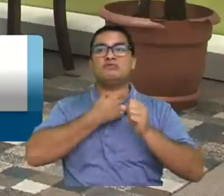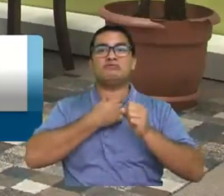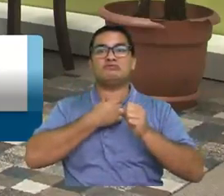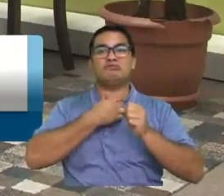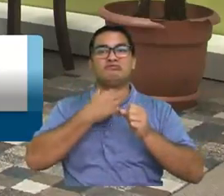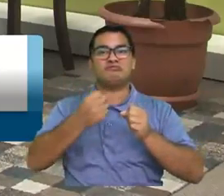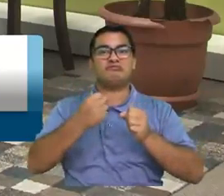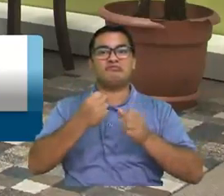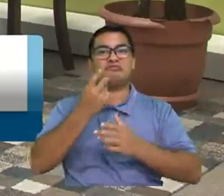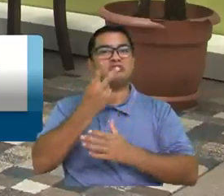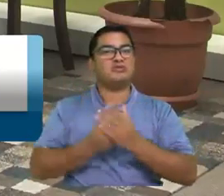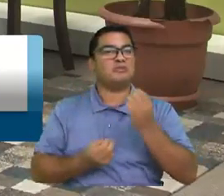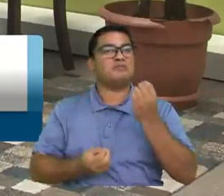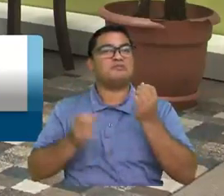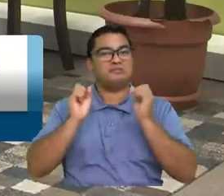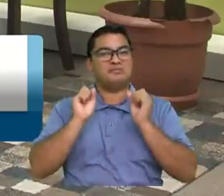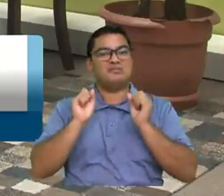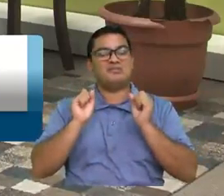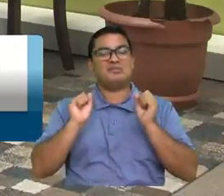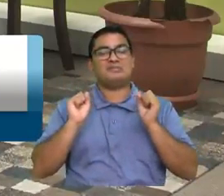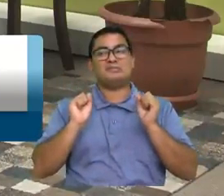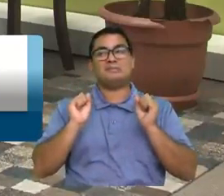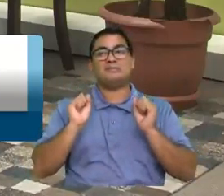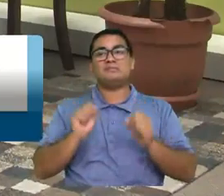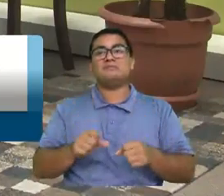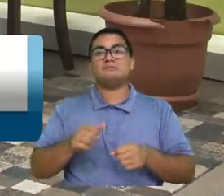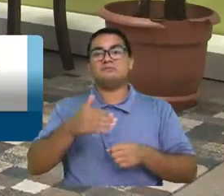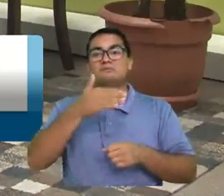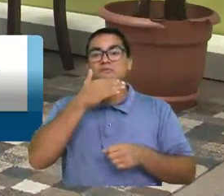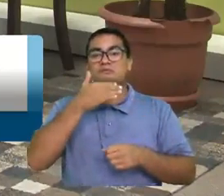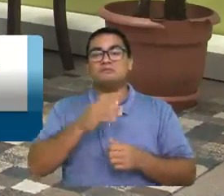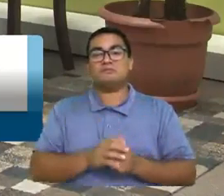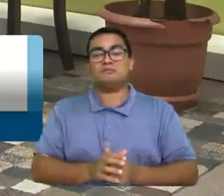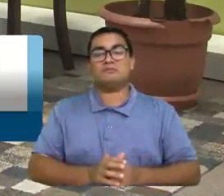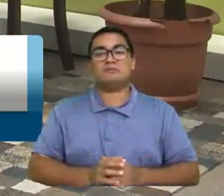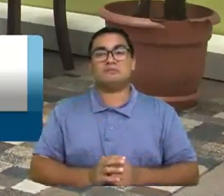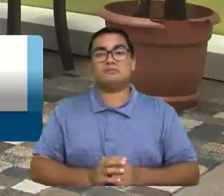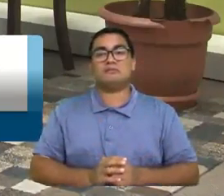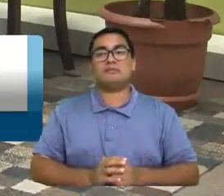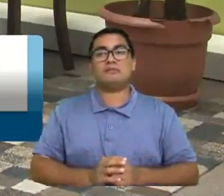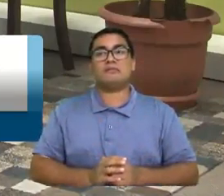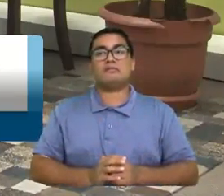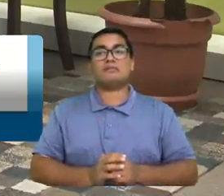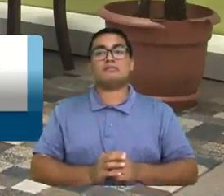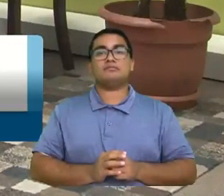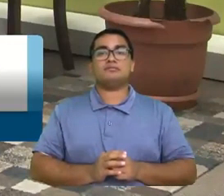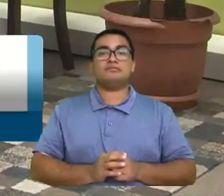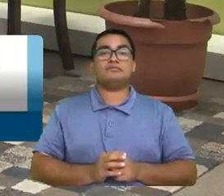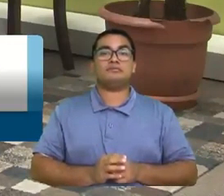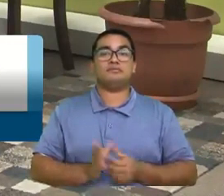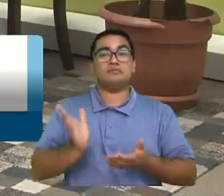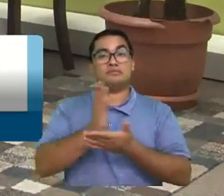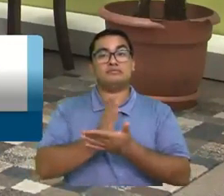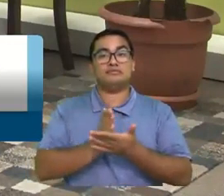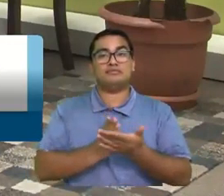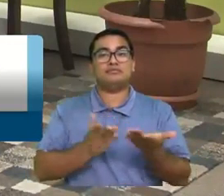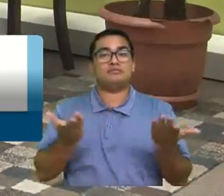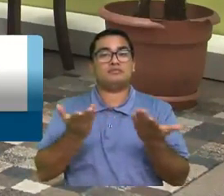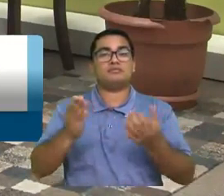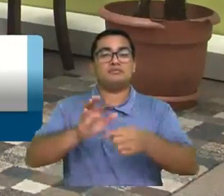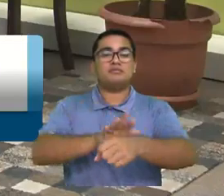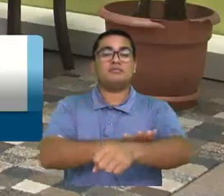de la amígdala, sino que ya hay una afectación a nivel ya de la faringe. ¿Hay algunos síntomas que son que ponen